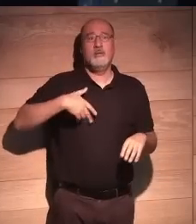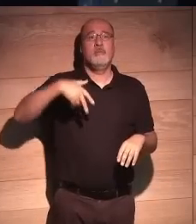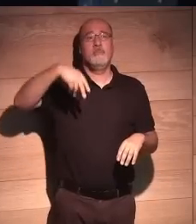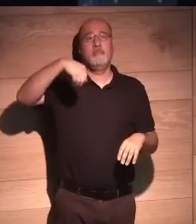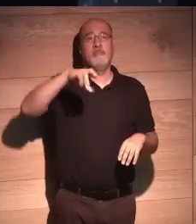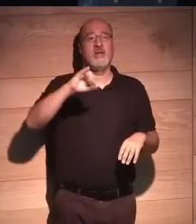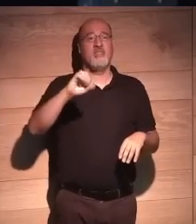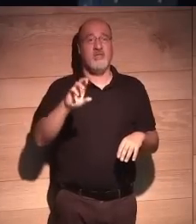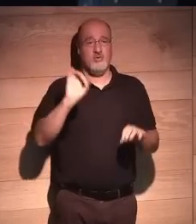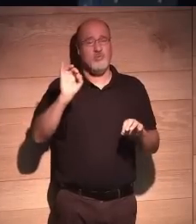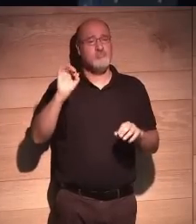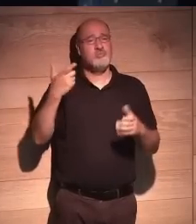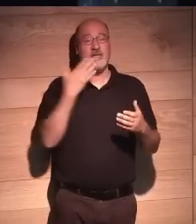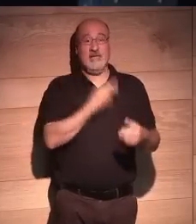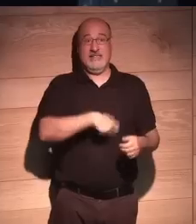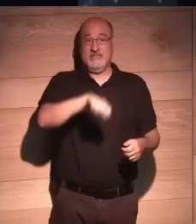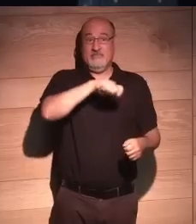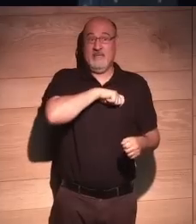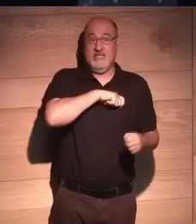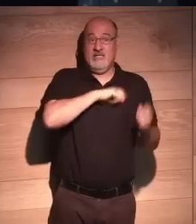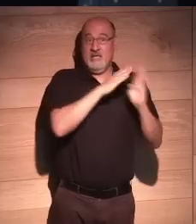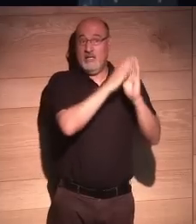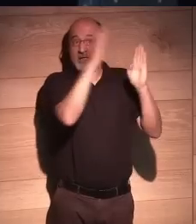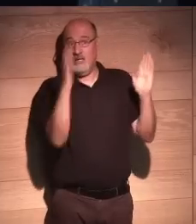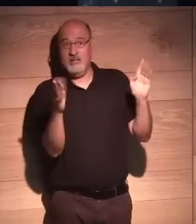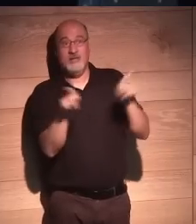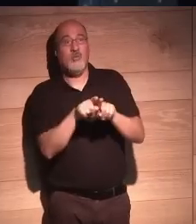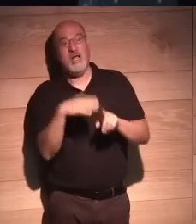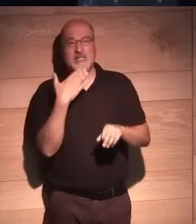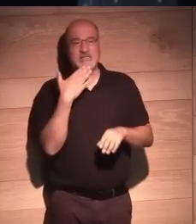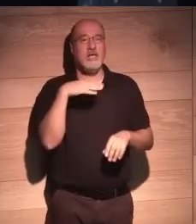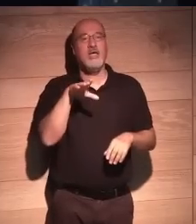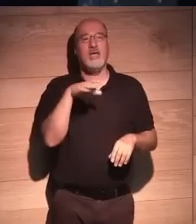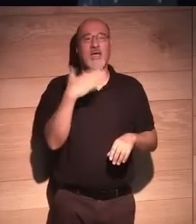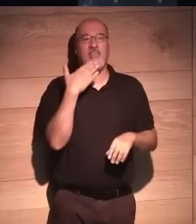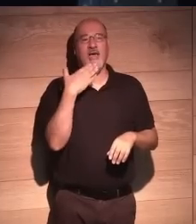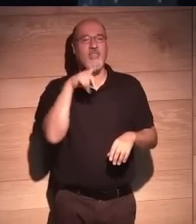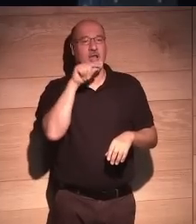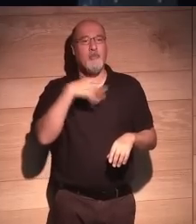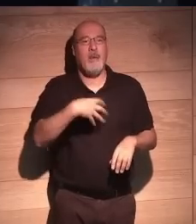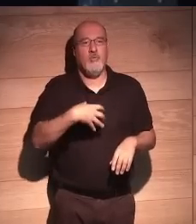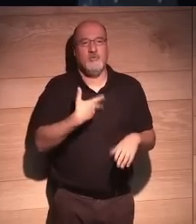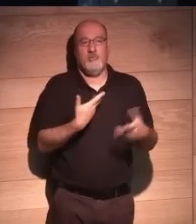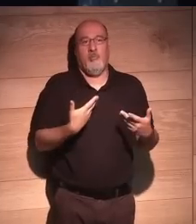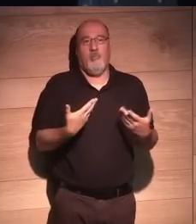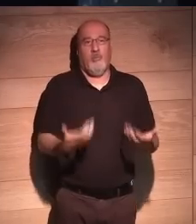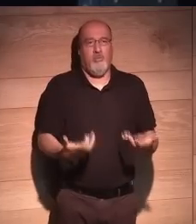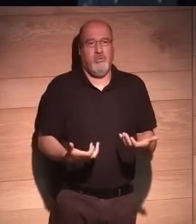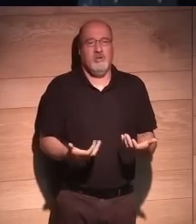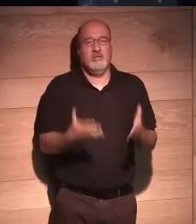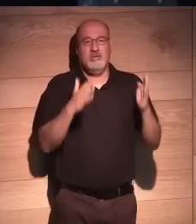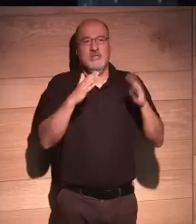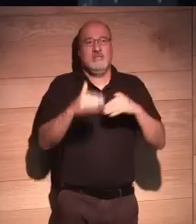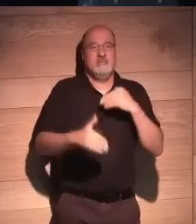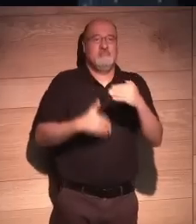bien la España que estaba estaba en la edad del pavo de la Sí. transición, y si se repitió tanto, yo creo que se repitió mucho